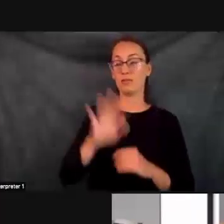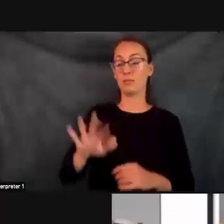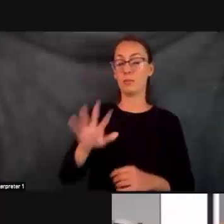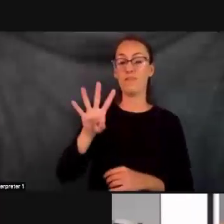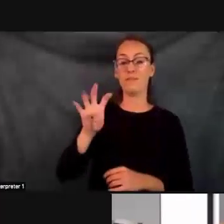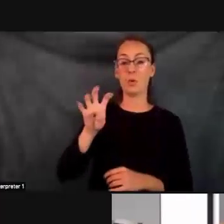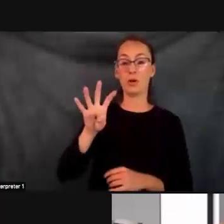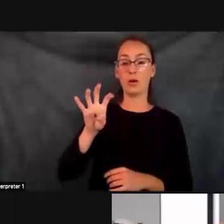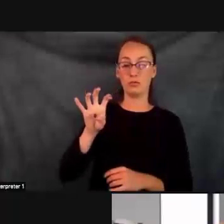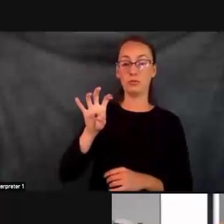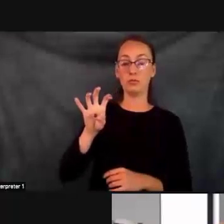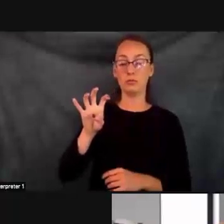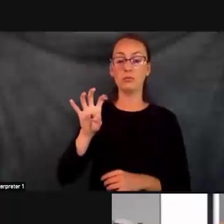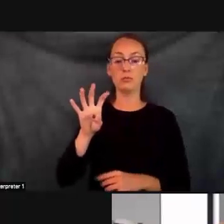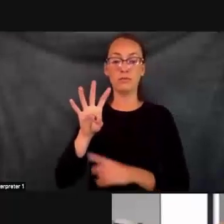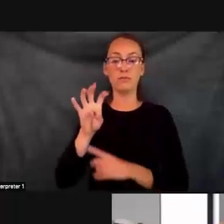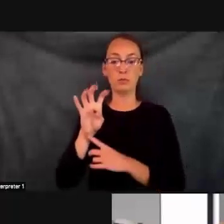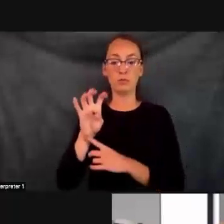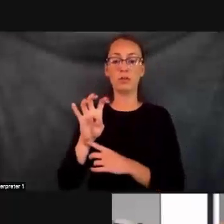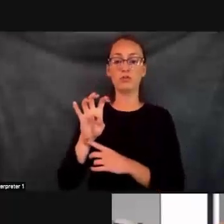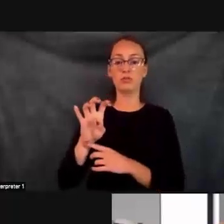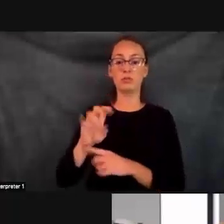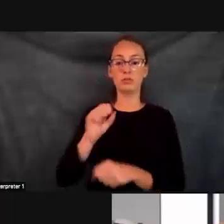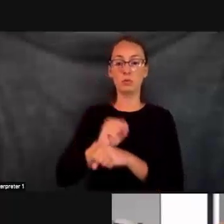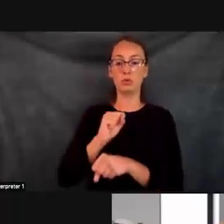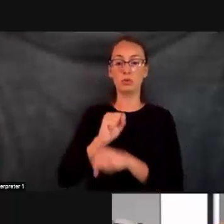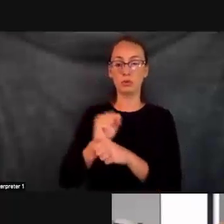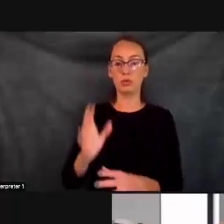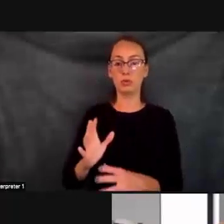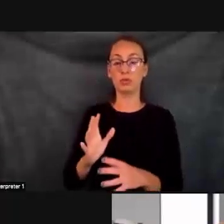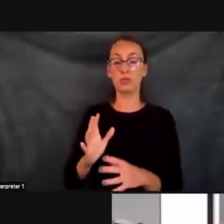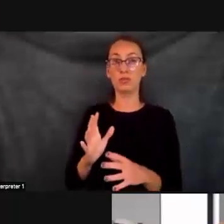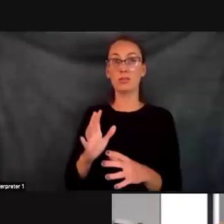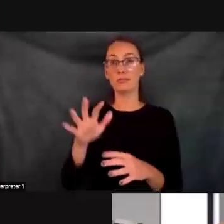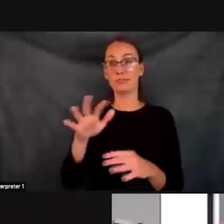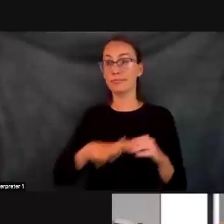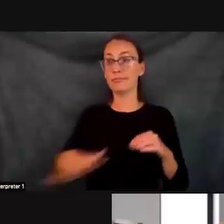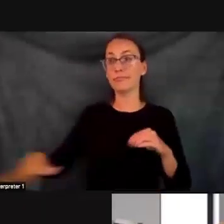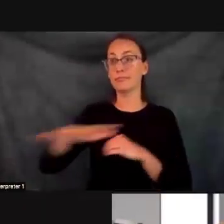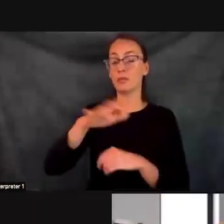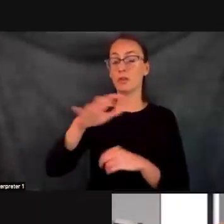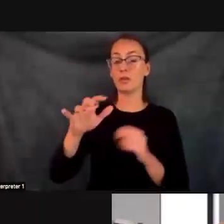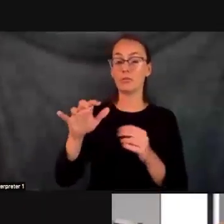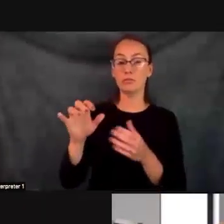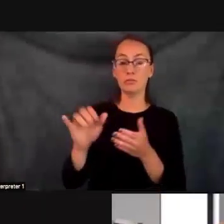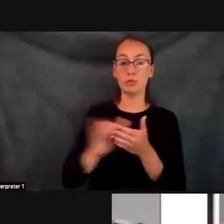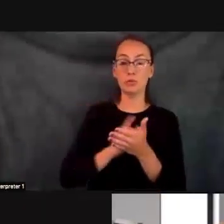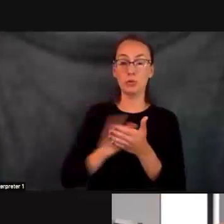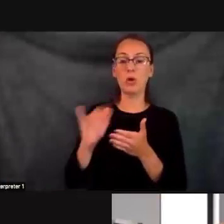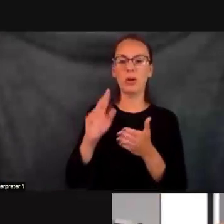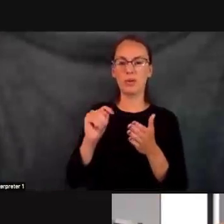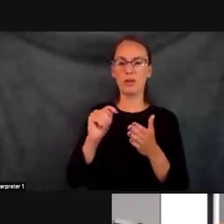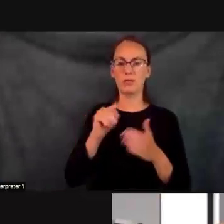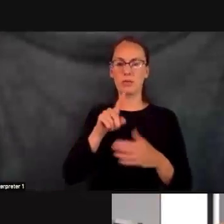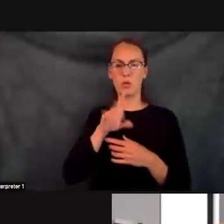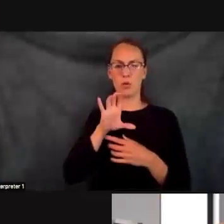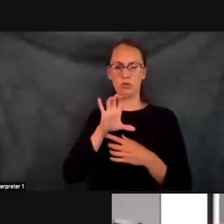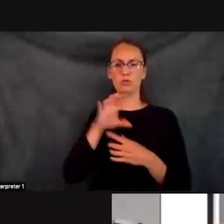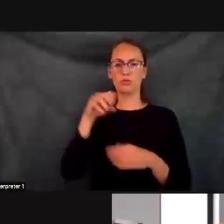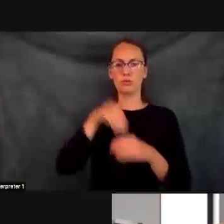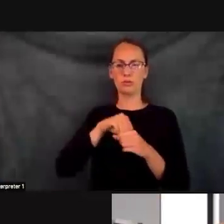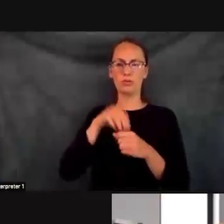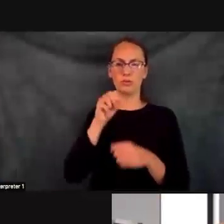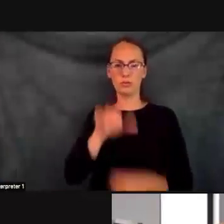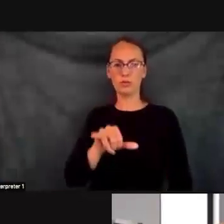Representamos a unos 400 contratistas en el estado de Nueva York y 100 en la región central.